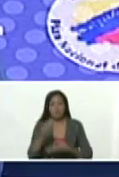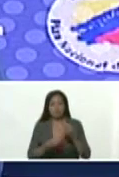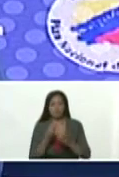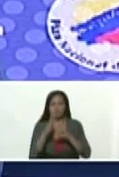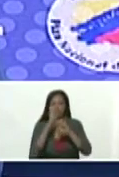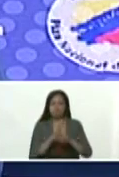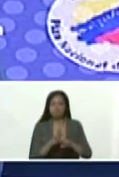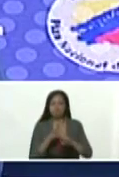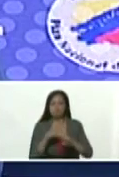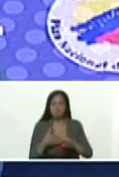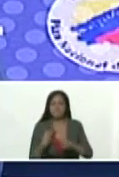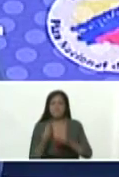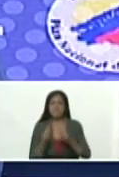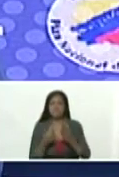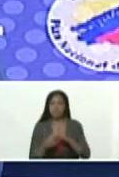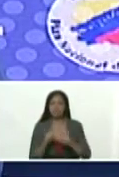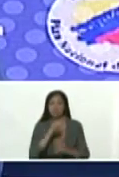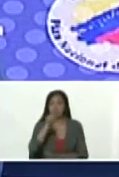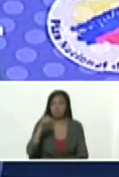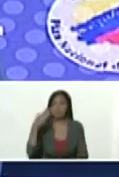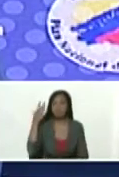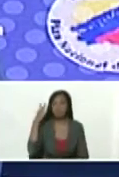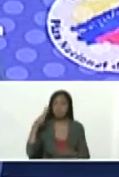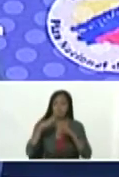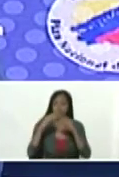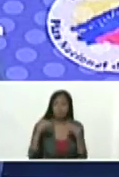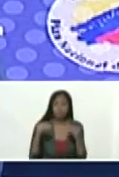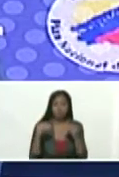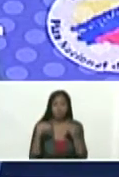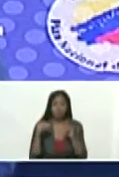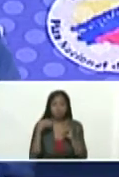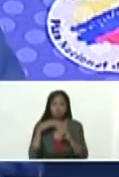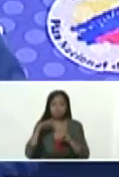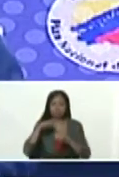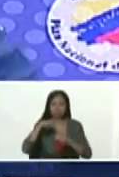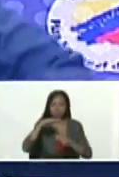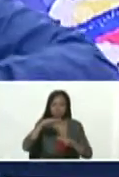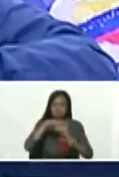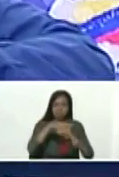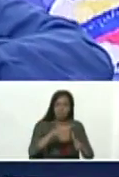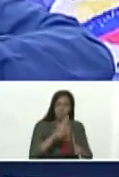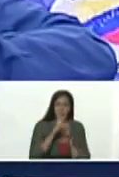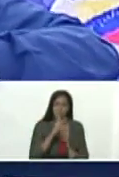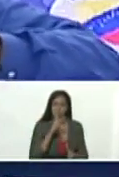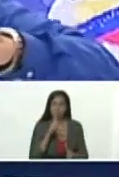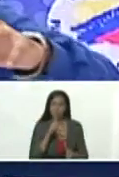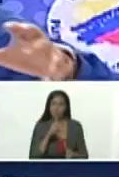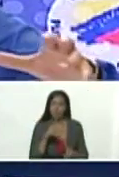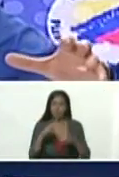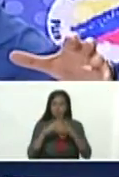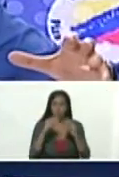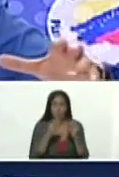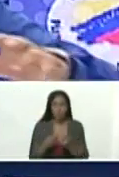sometida, saben todos, a una tortura. El cuerpo